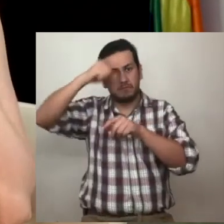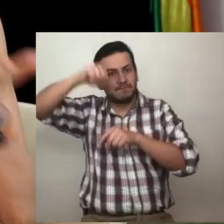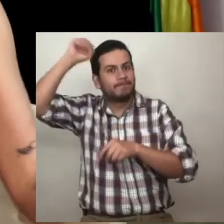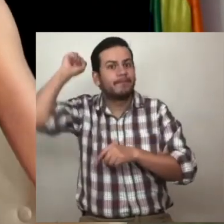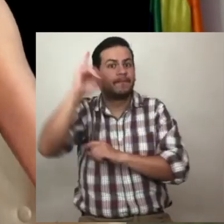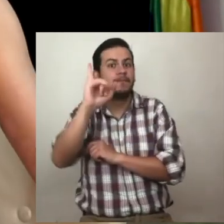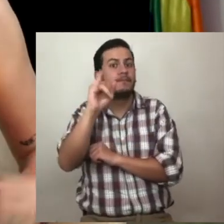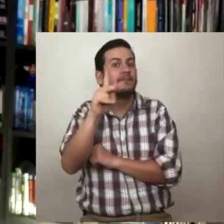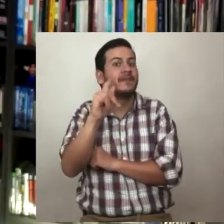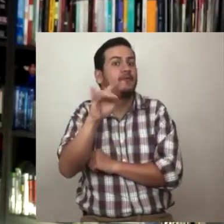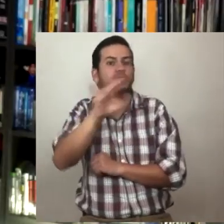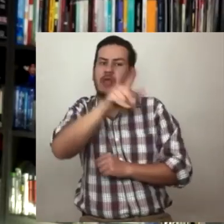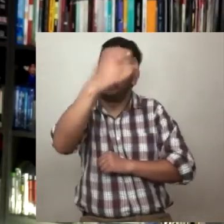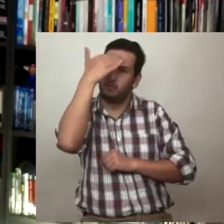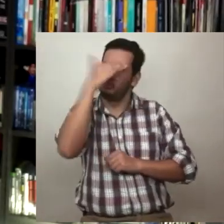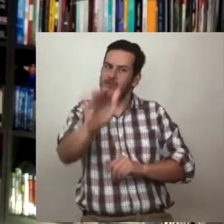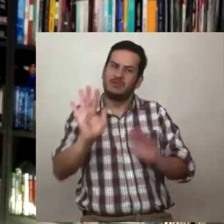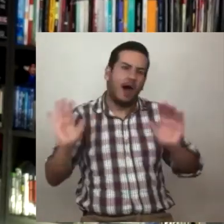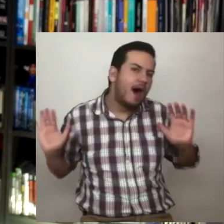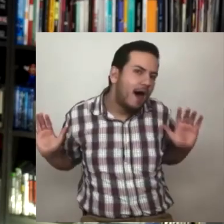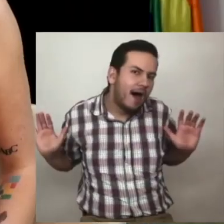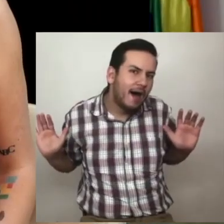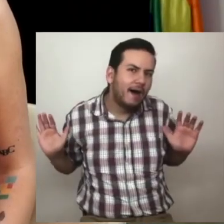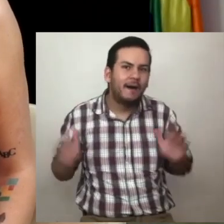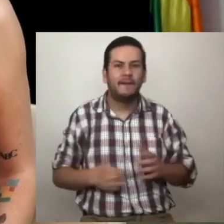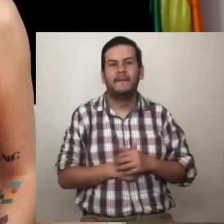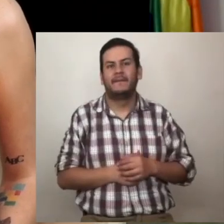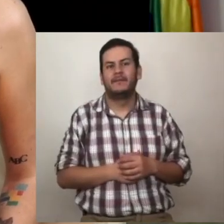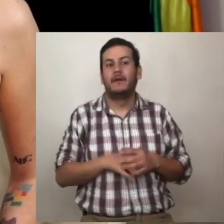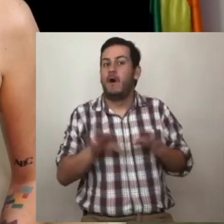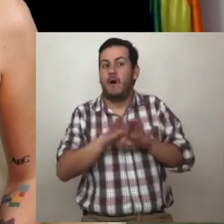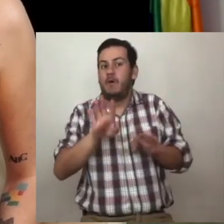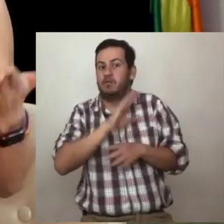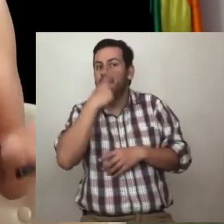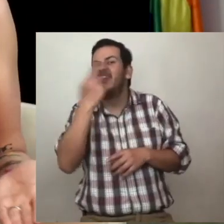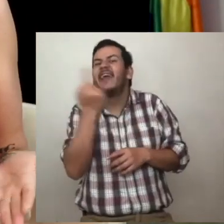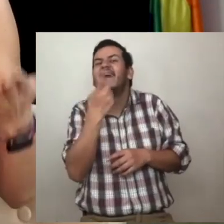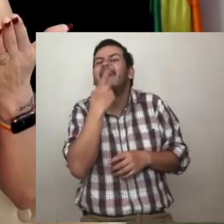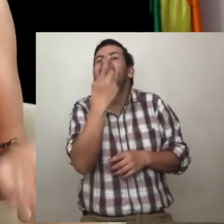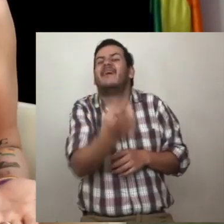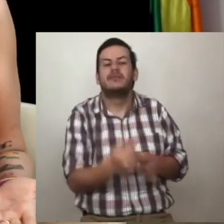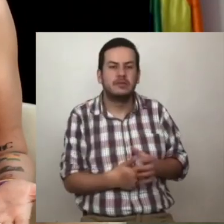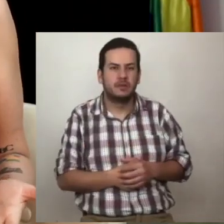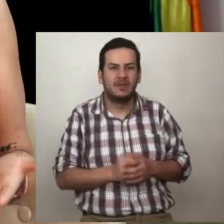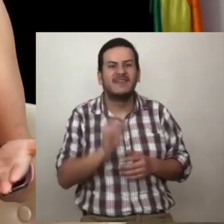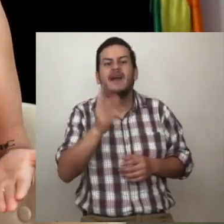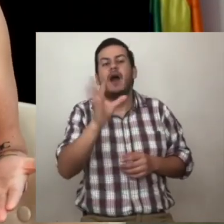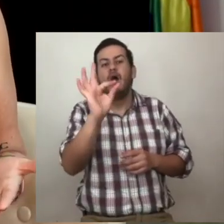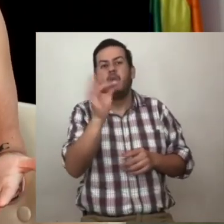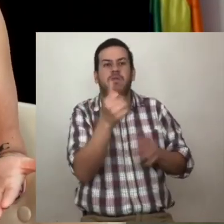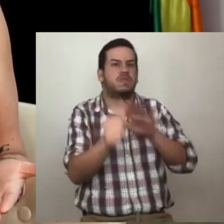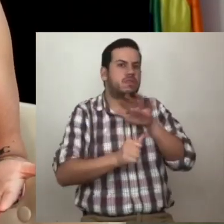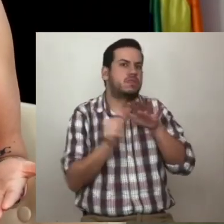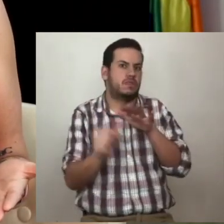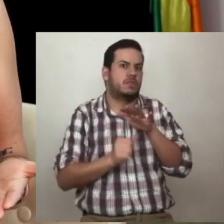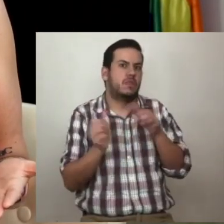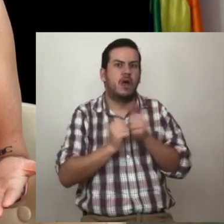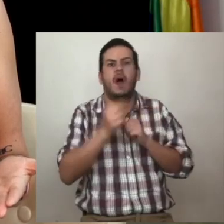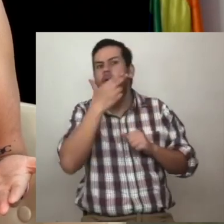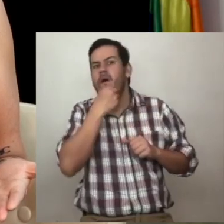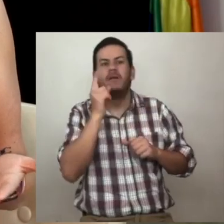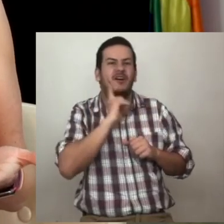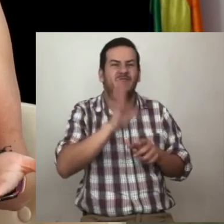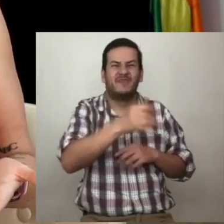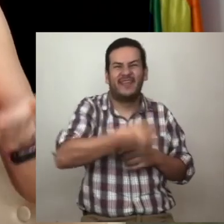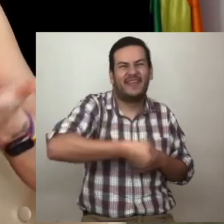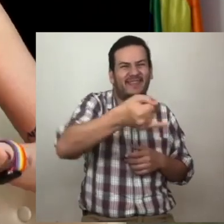ya tú sabes. Un estándar worldwide. Como sea, ¿qué les digo? No sean como la cuarentena de género.